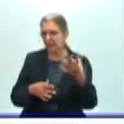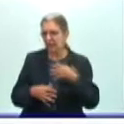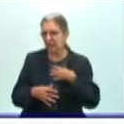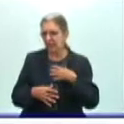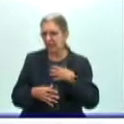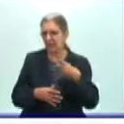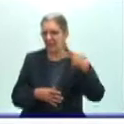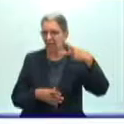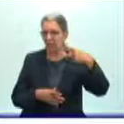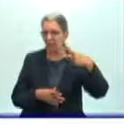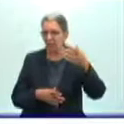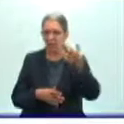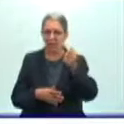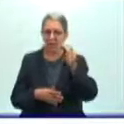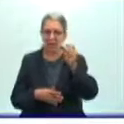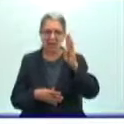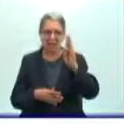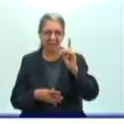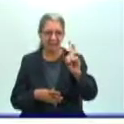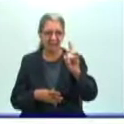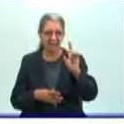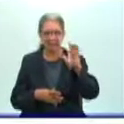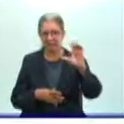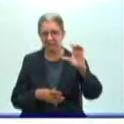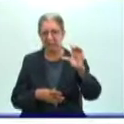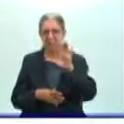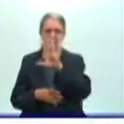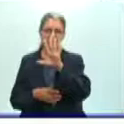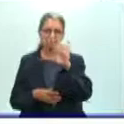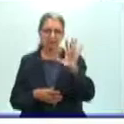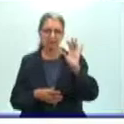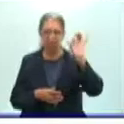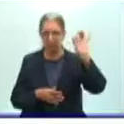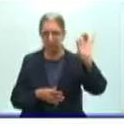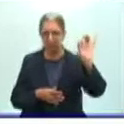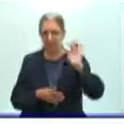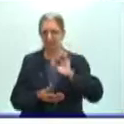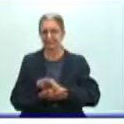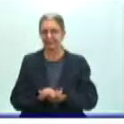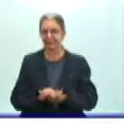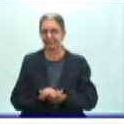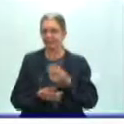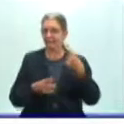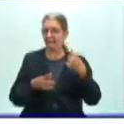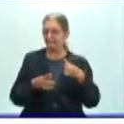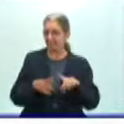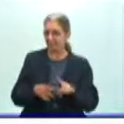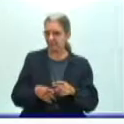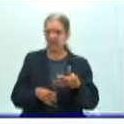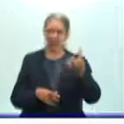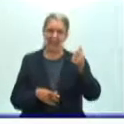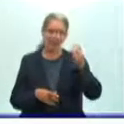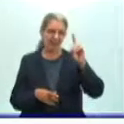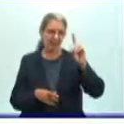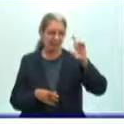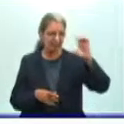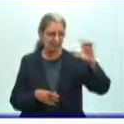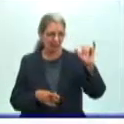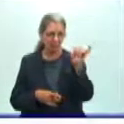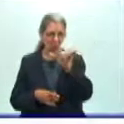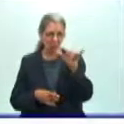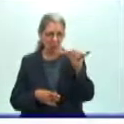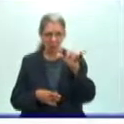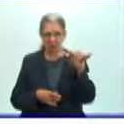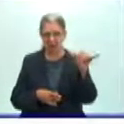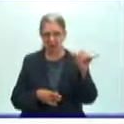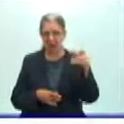el ángulo ADC, su valor es 55 grados. Pero como el ángulo ADC es igual al